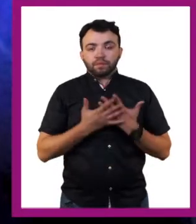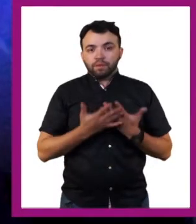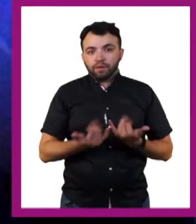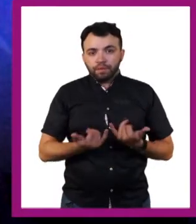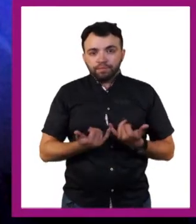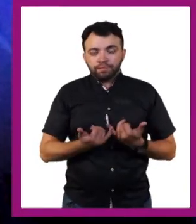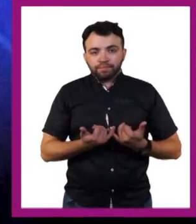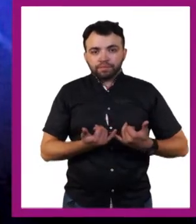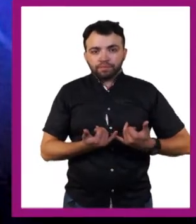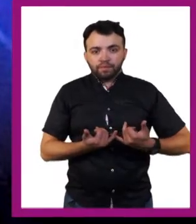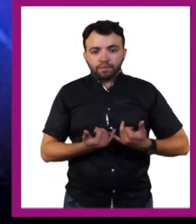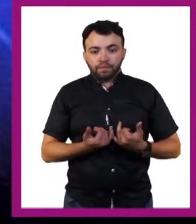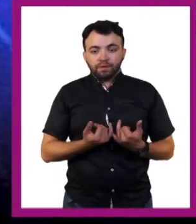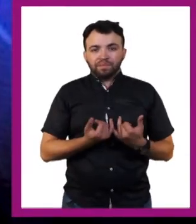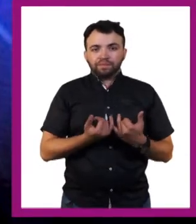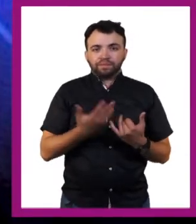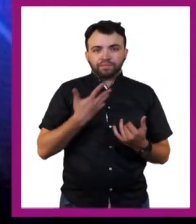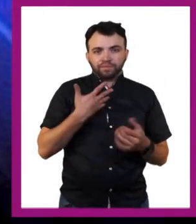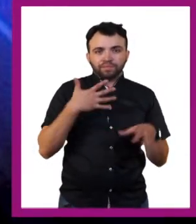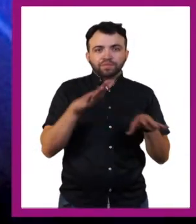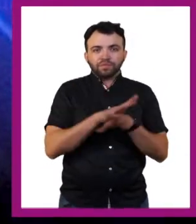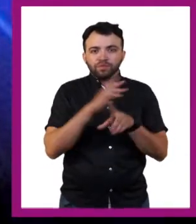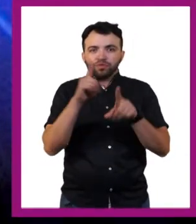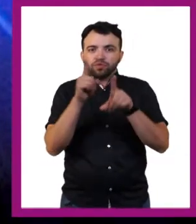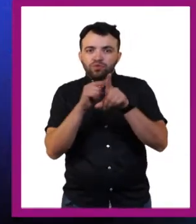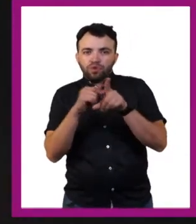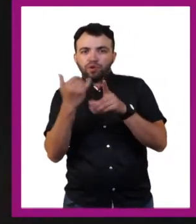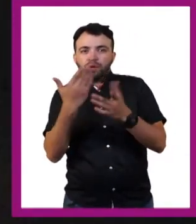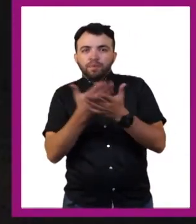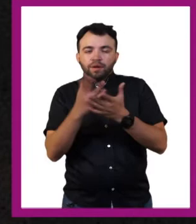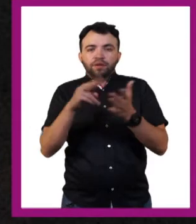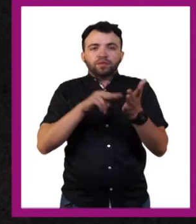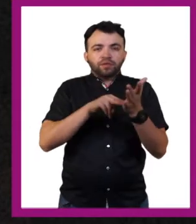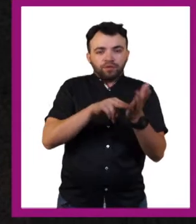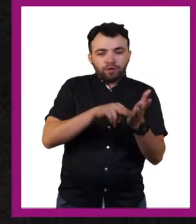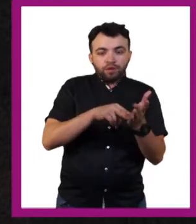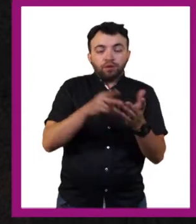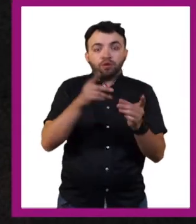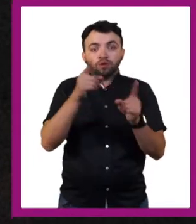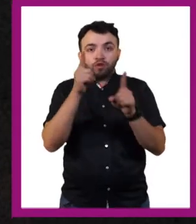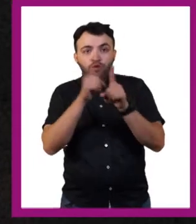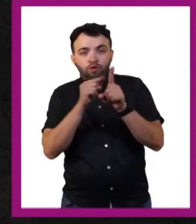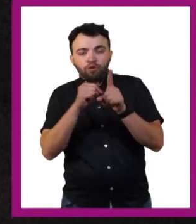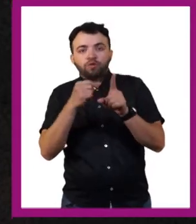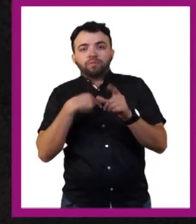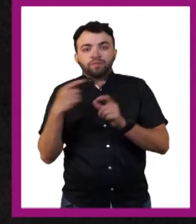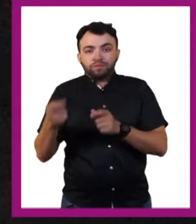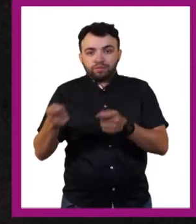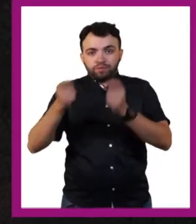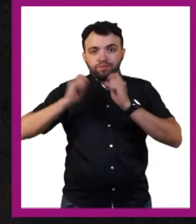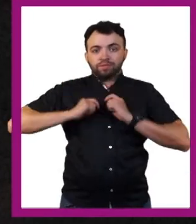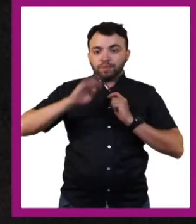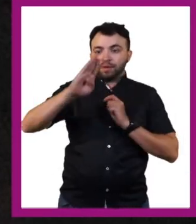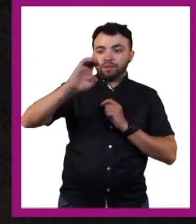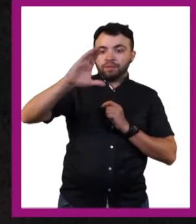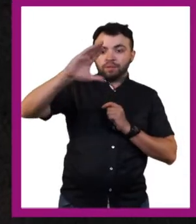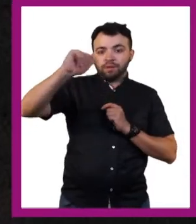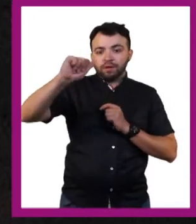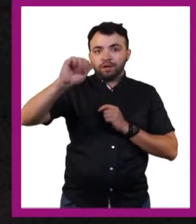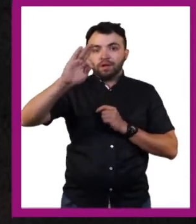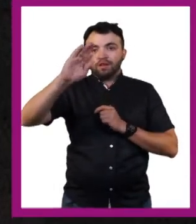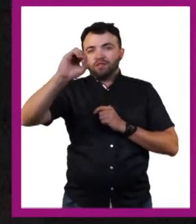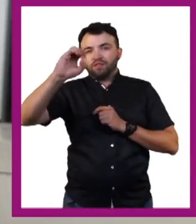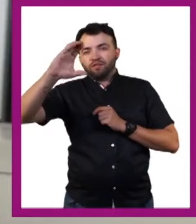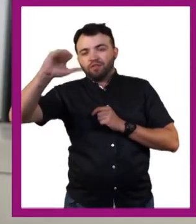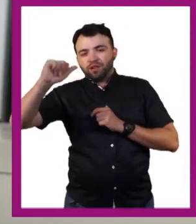De hecho, las de color, después me dieron una beca en el Estado de México, la beca FOCAEM, durante un año